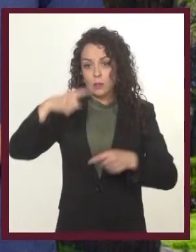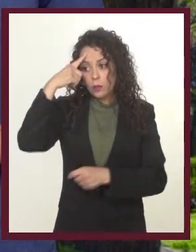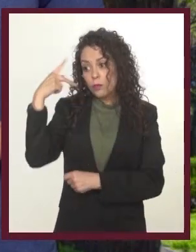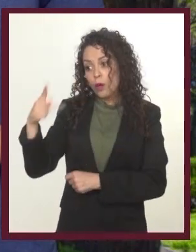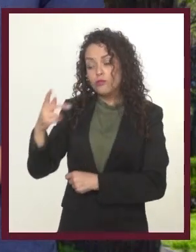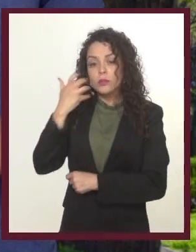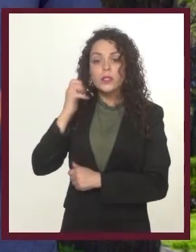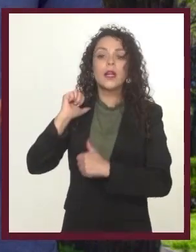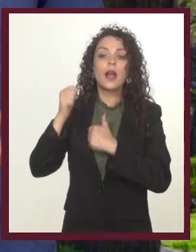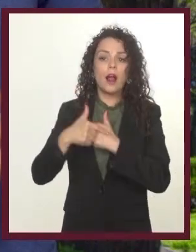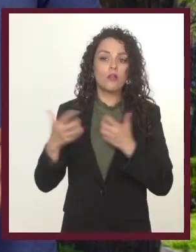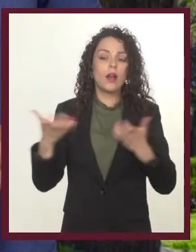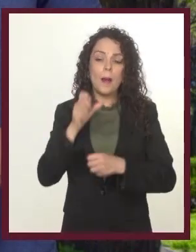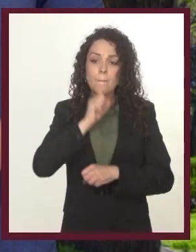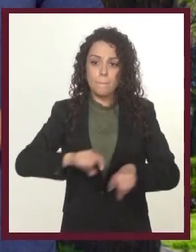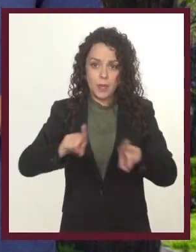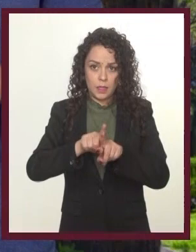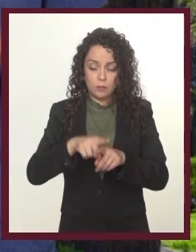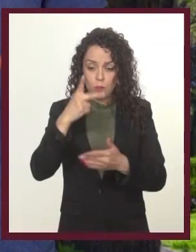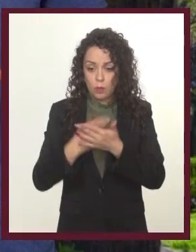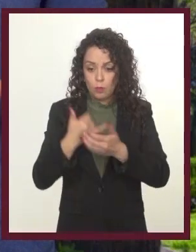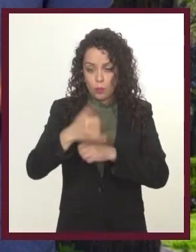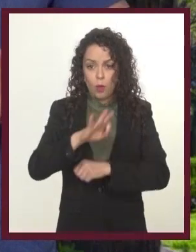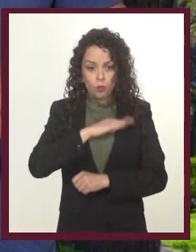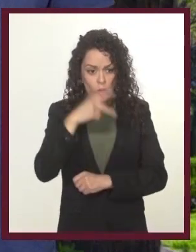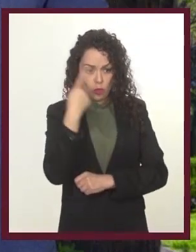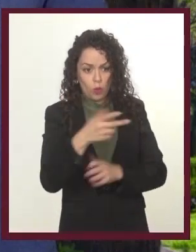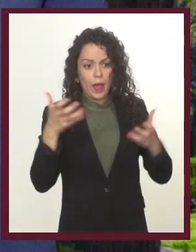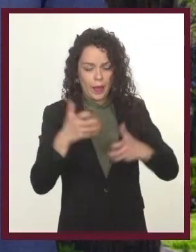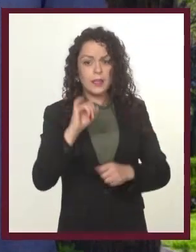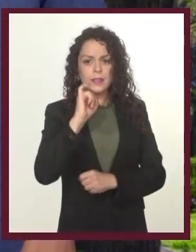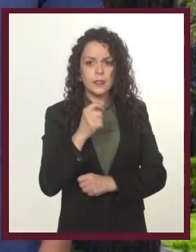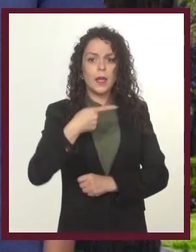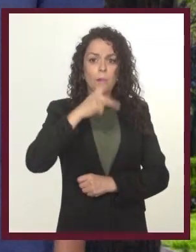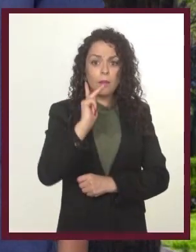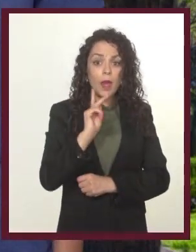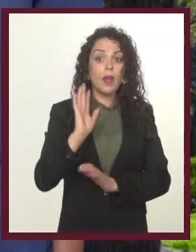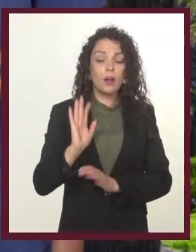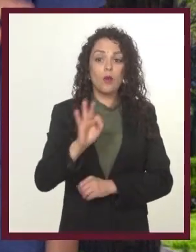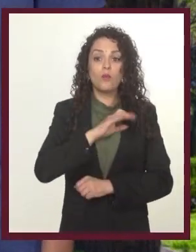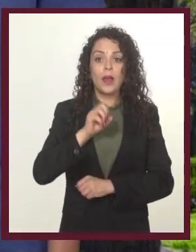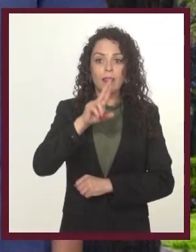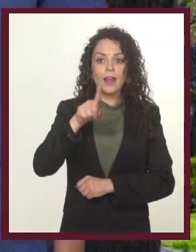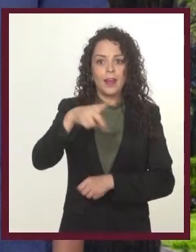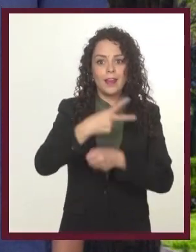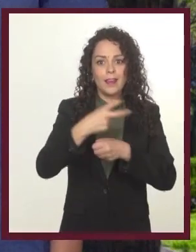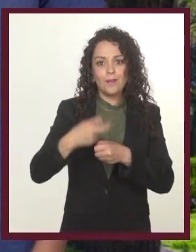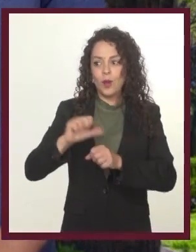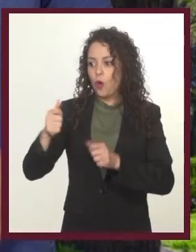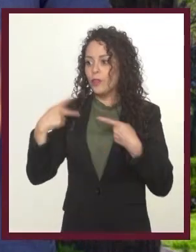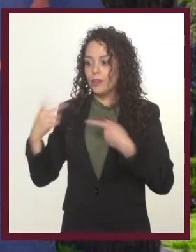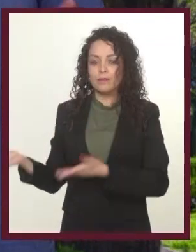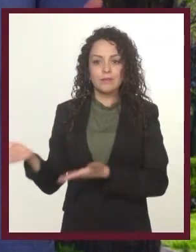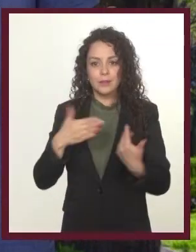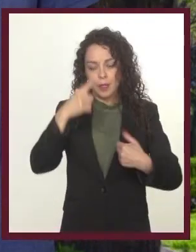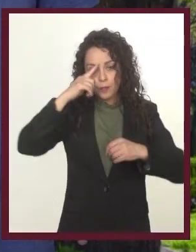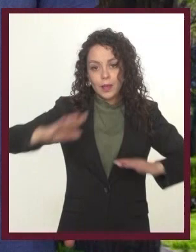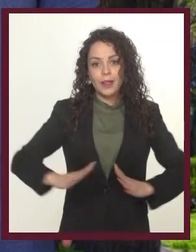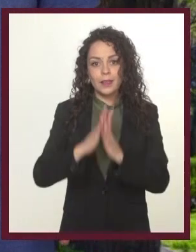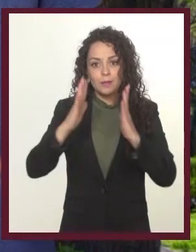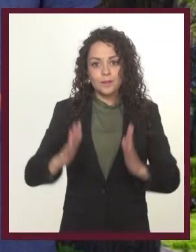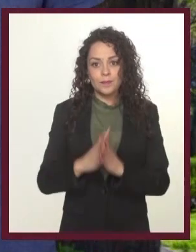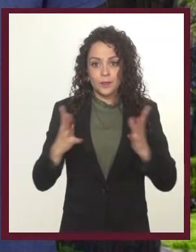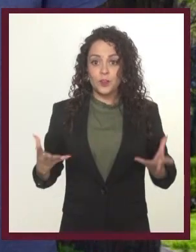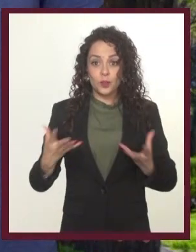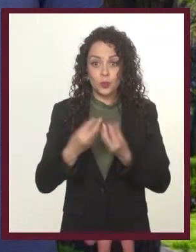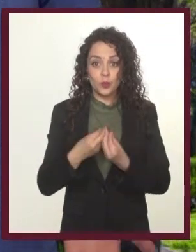lo suyo. Un proyecto puede ser solo tuyo y todo bien, pero no descartes lo padre que puede ser que otros intervengan